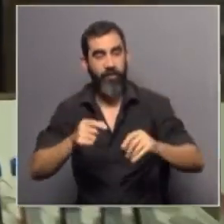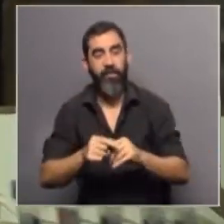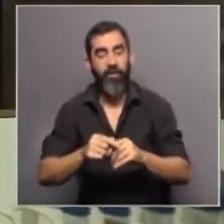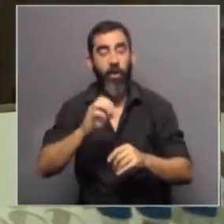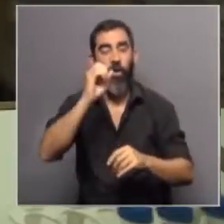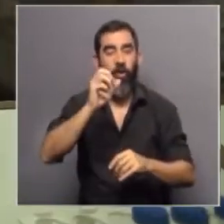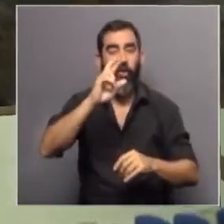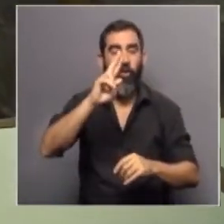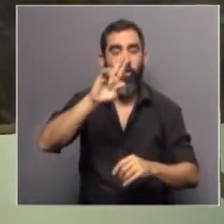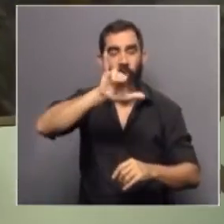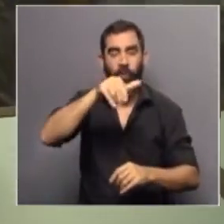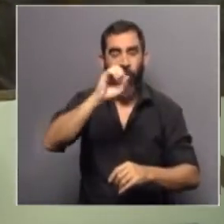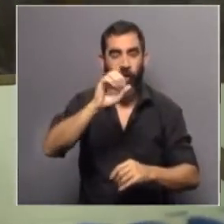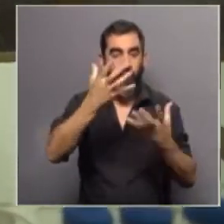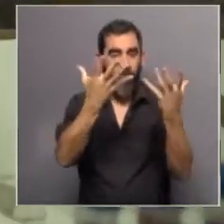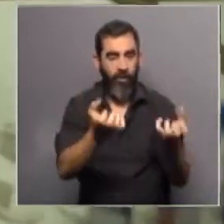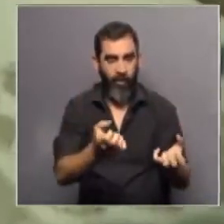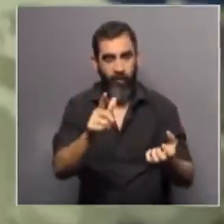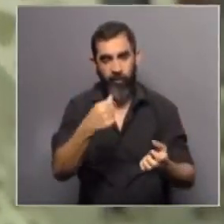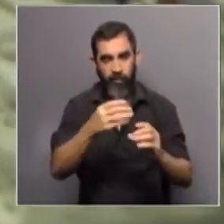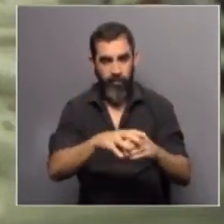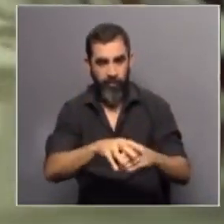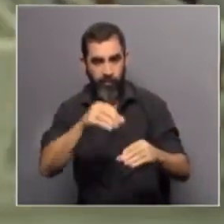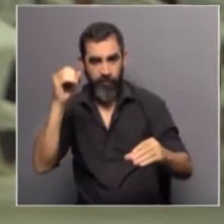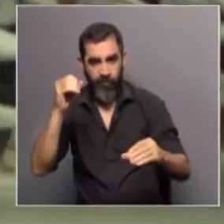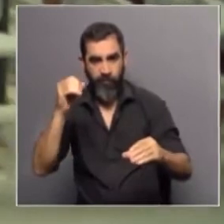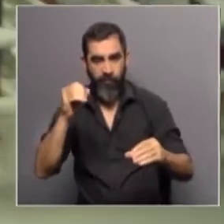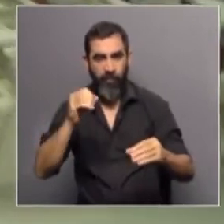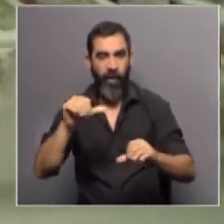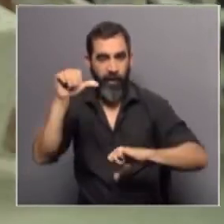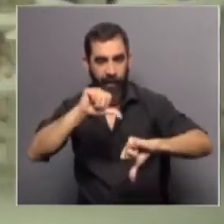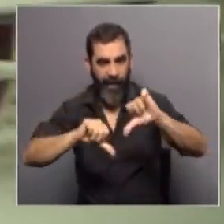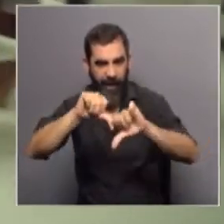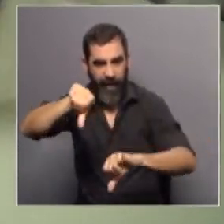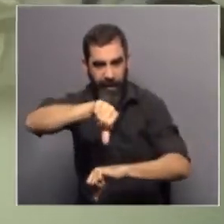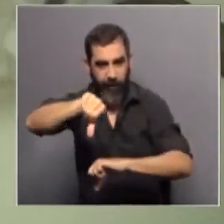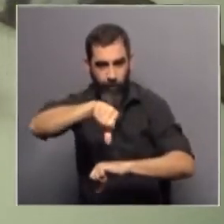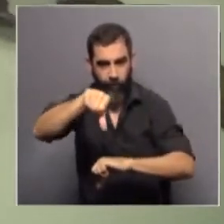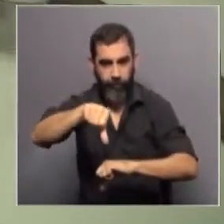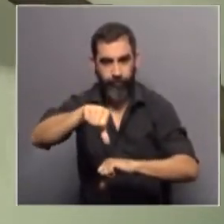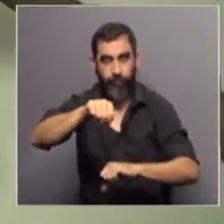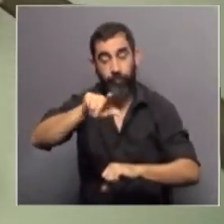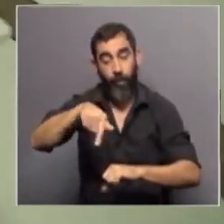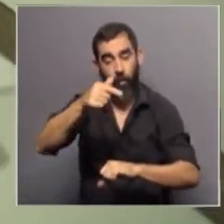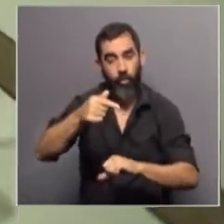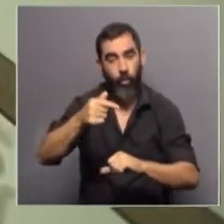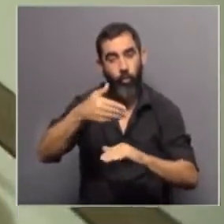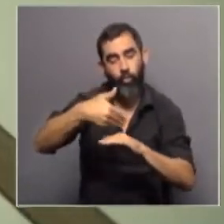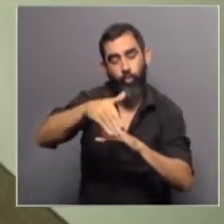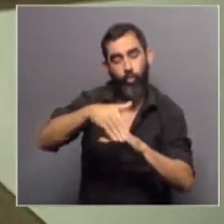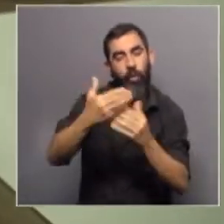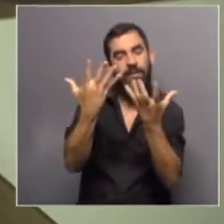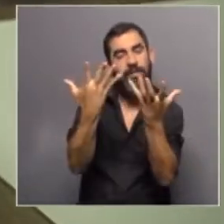orujo seco, el orujo extraído en forma líquida, el extracto